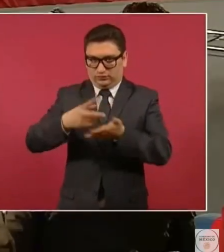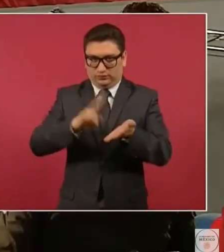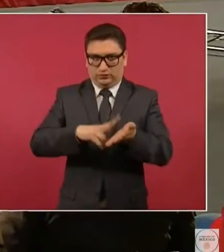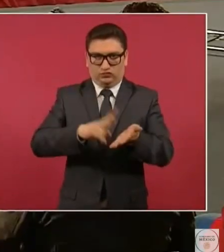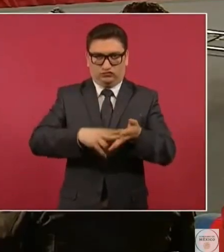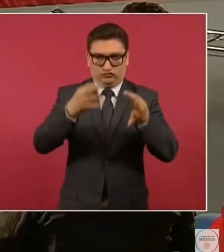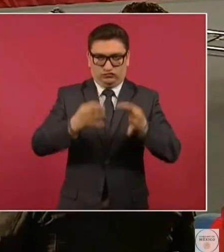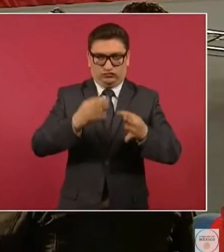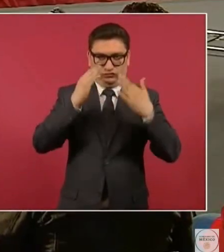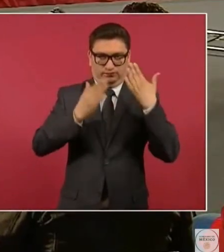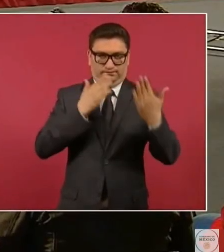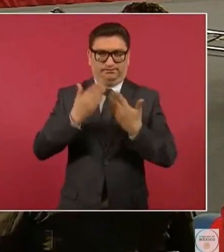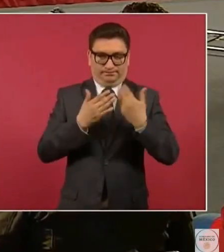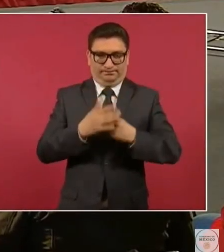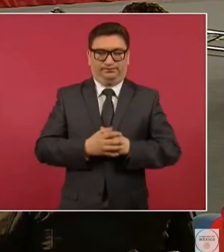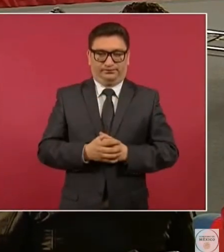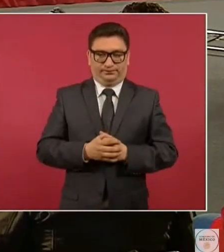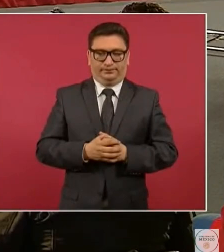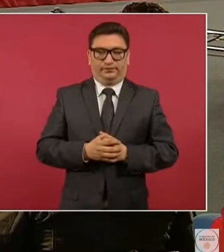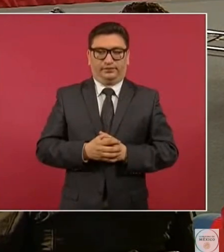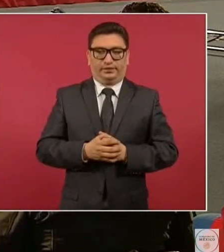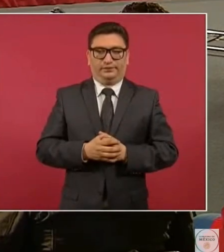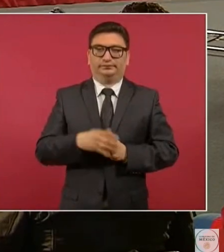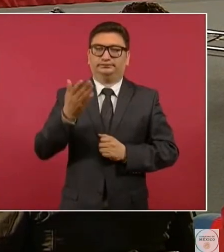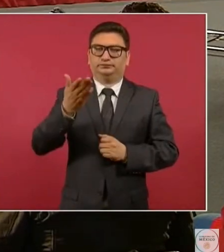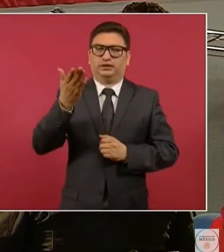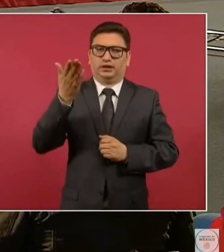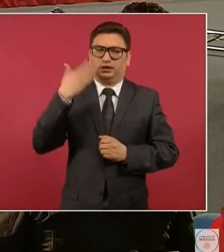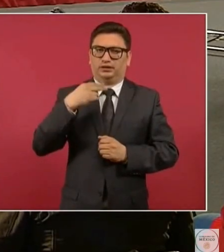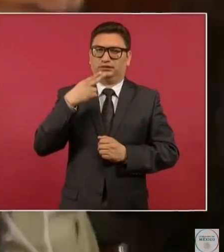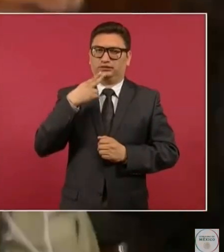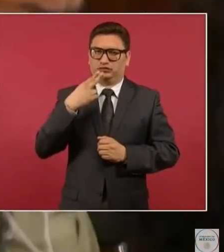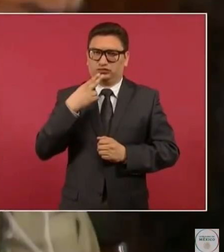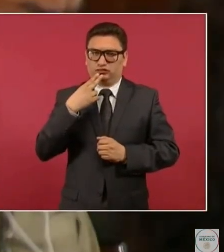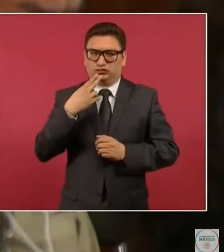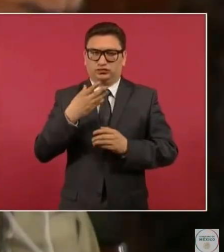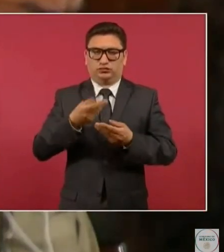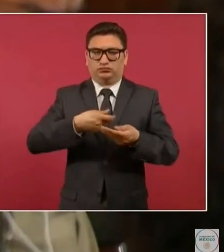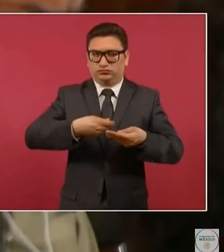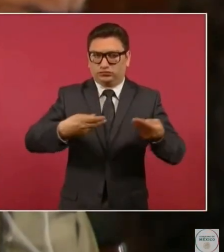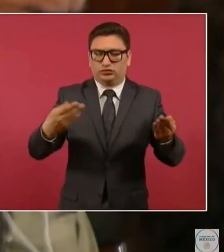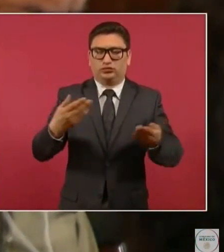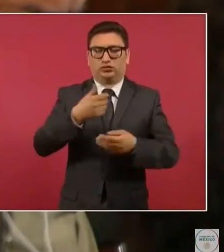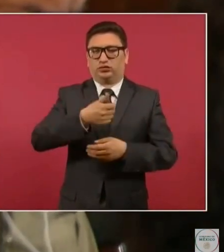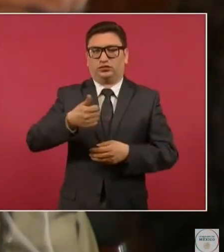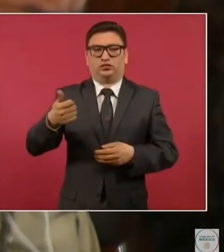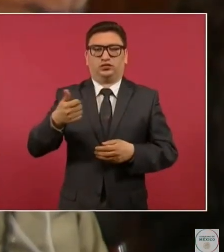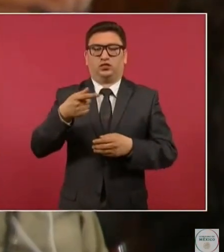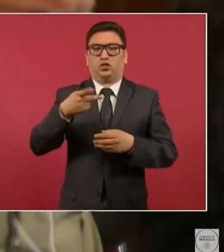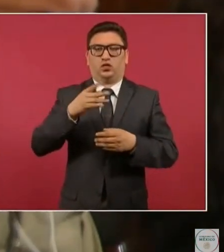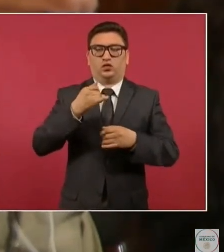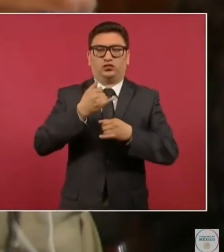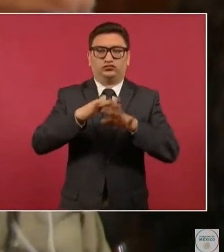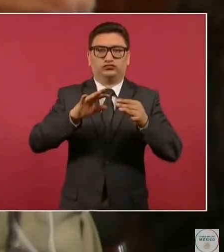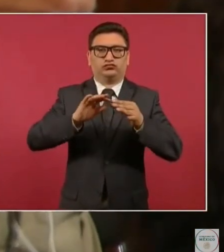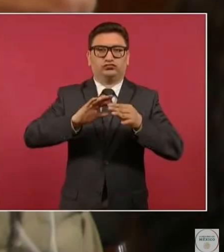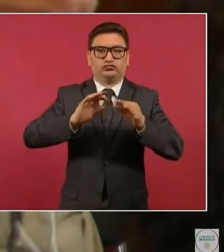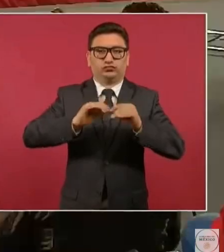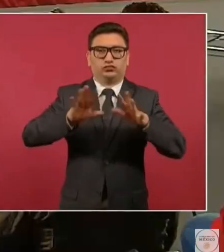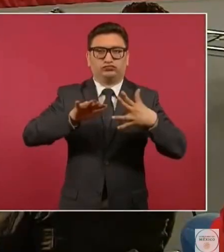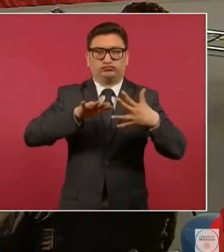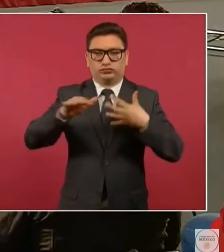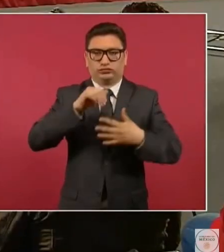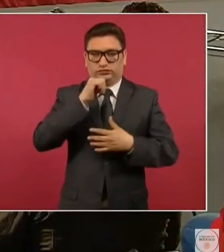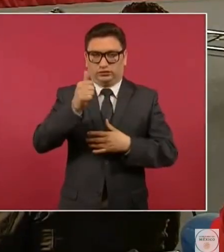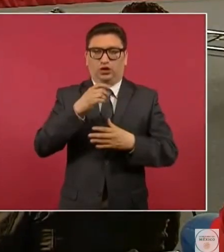de estudios, que antes se utilizaban de manera discrecional y desde luego no transparente,